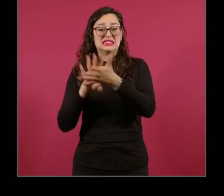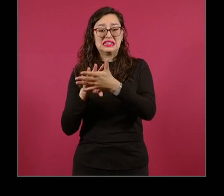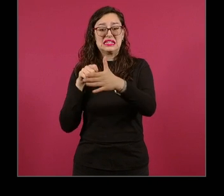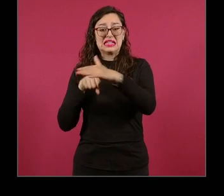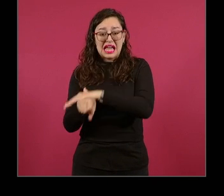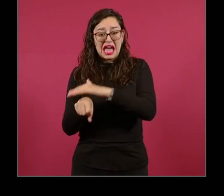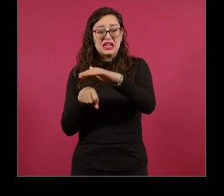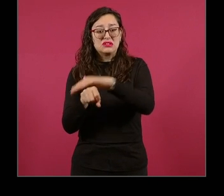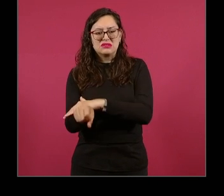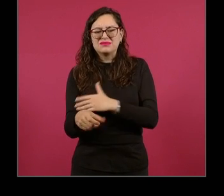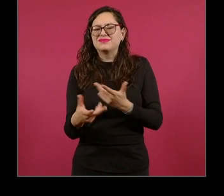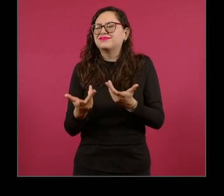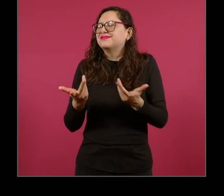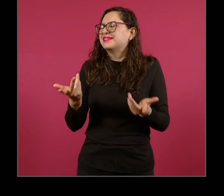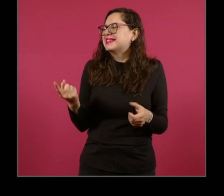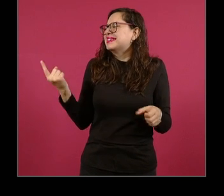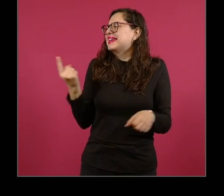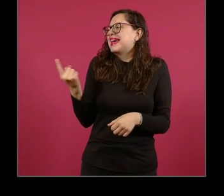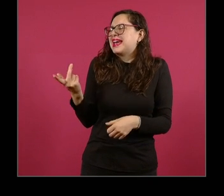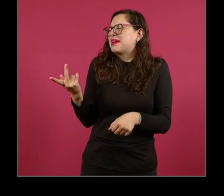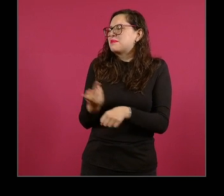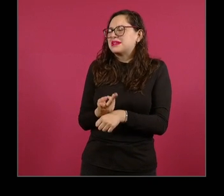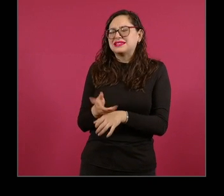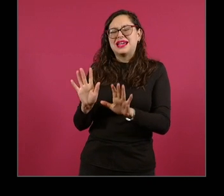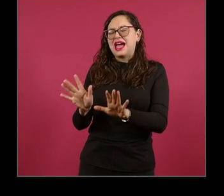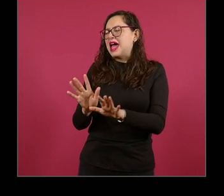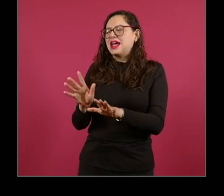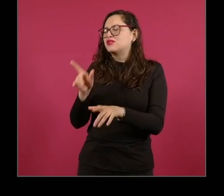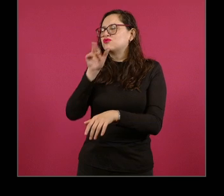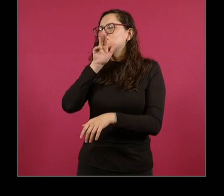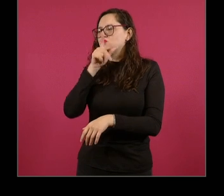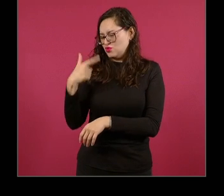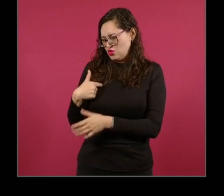¿Y eso qué? Se puede convertir en libertad condicional.